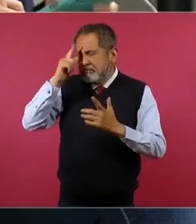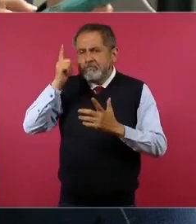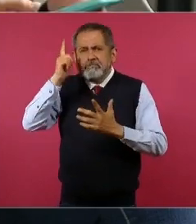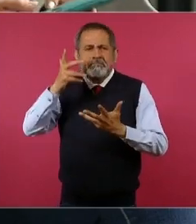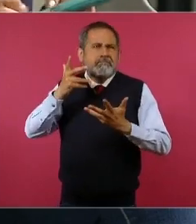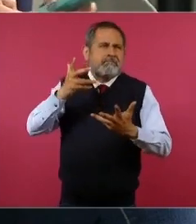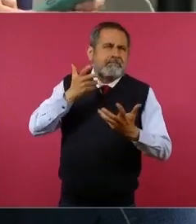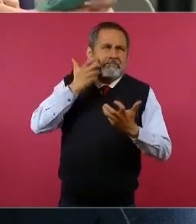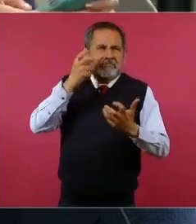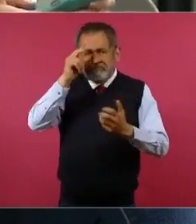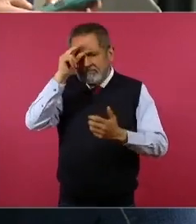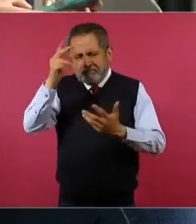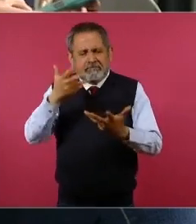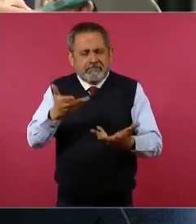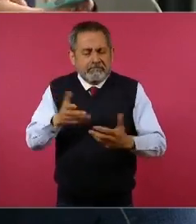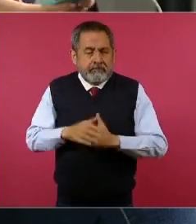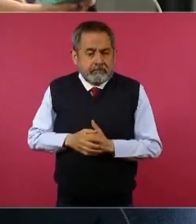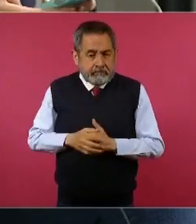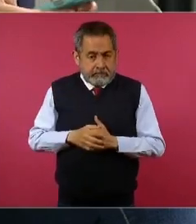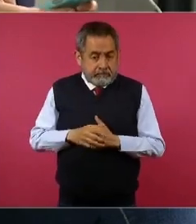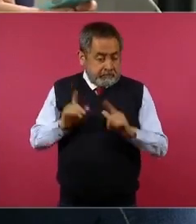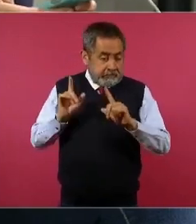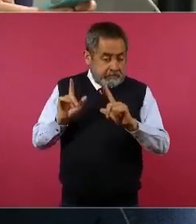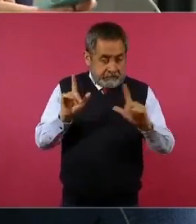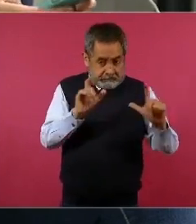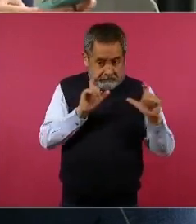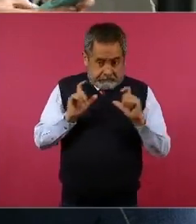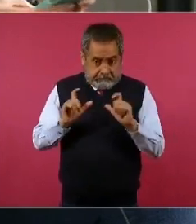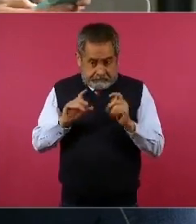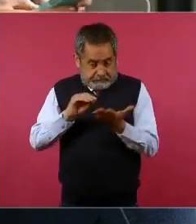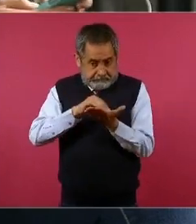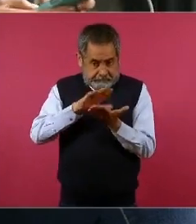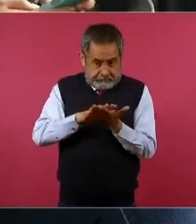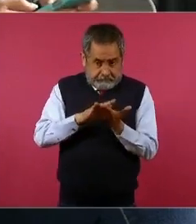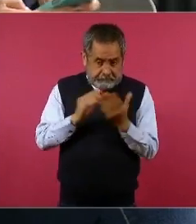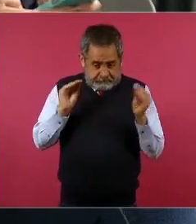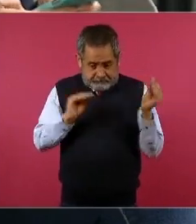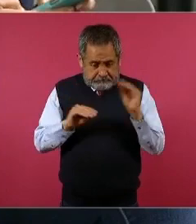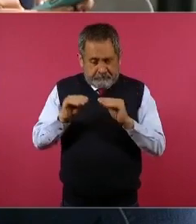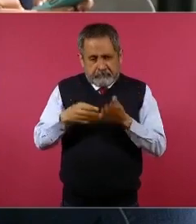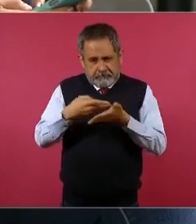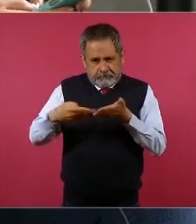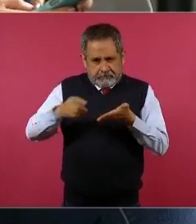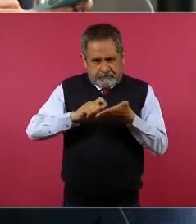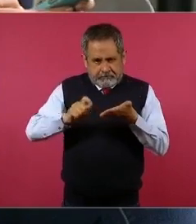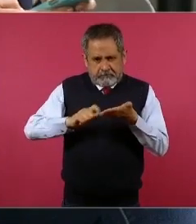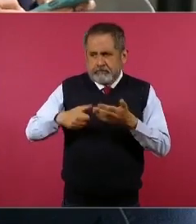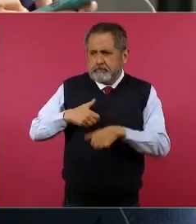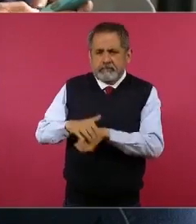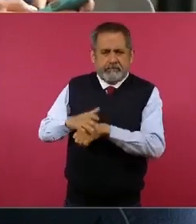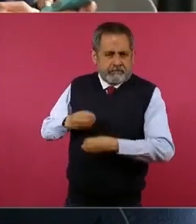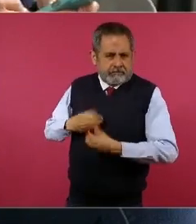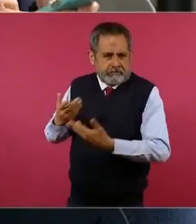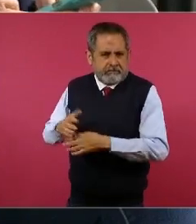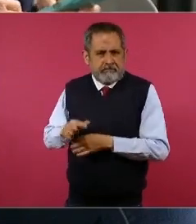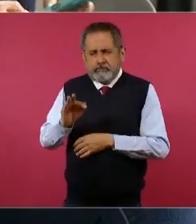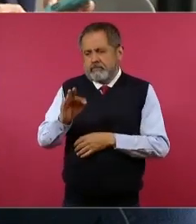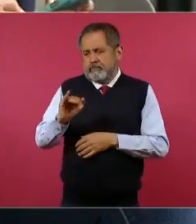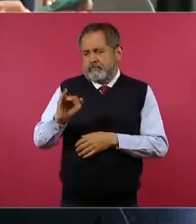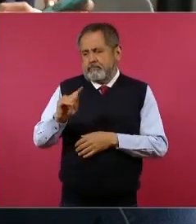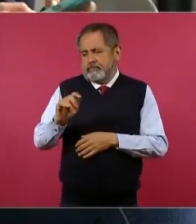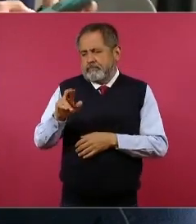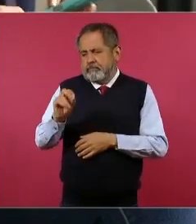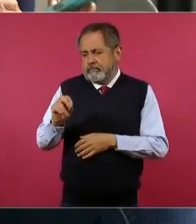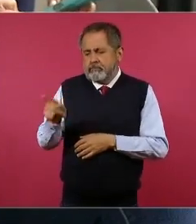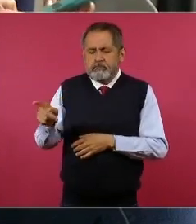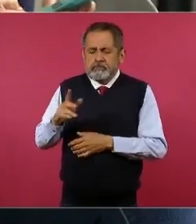y de ilusiones, cuyos documentos fotográficos enriquecidos con breves textos de mi amigo poeta Filiberto Cruz Obregón, que en